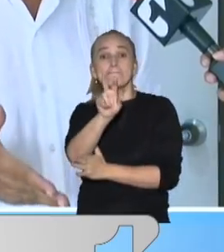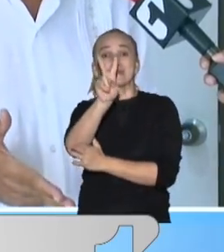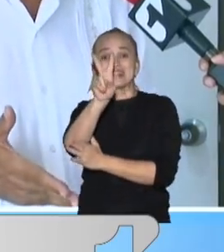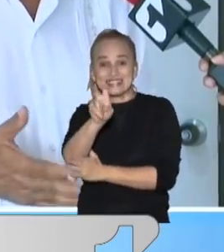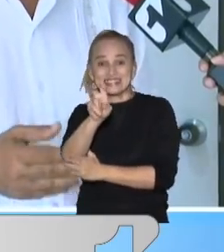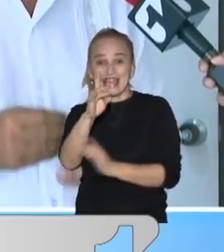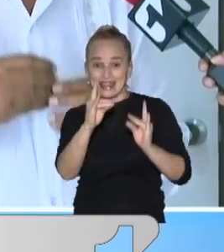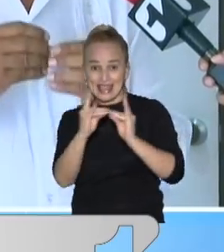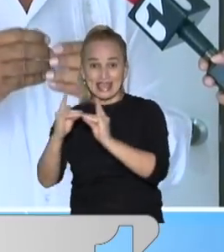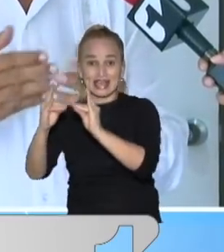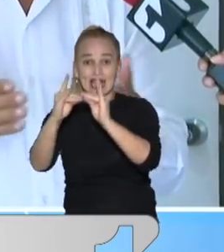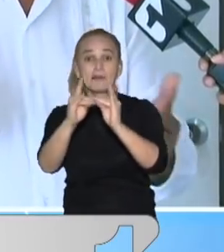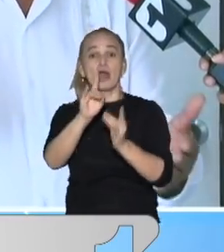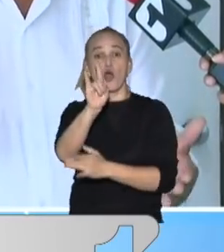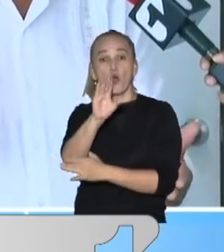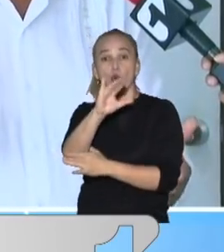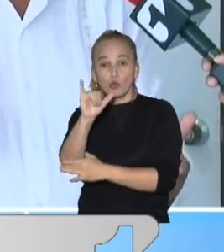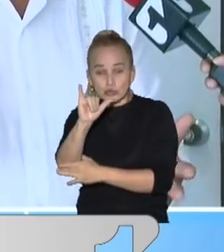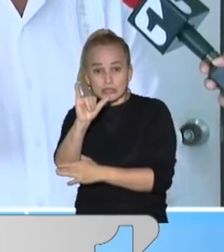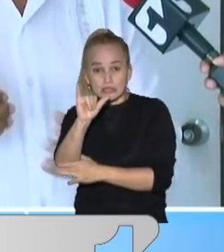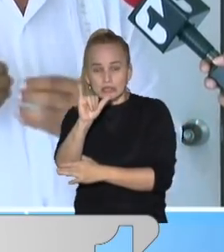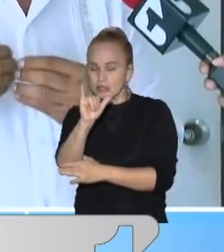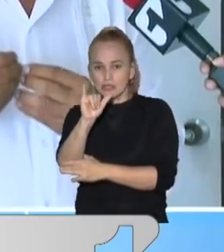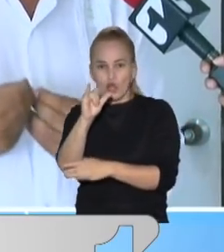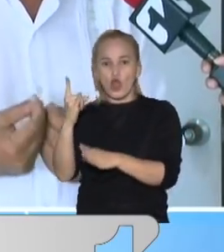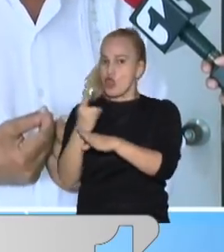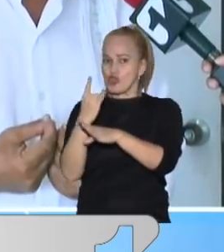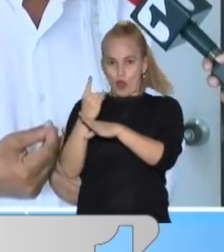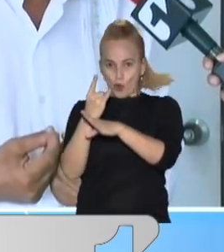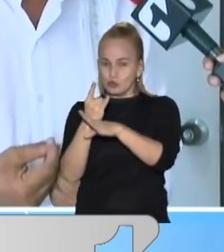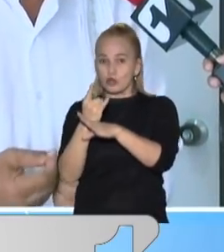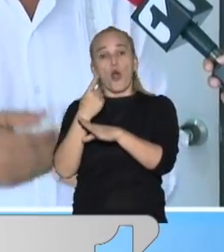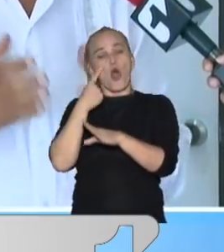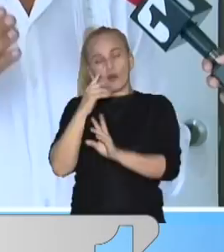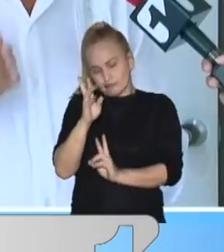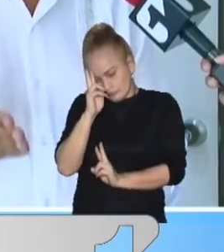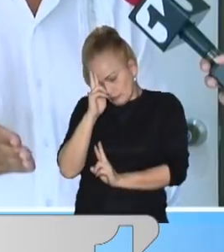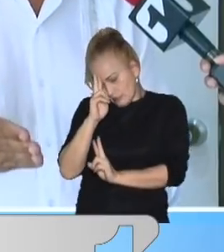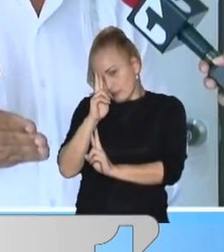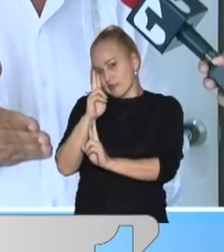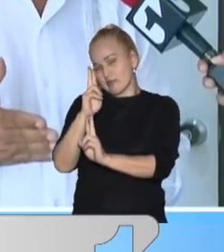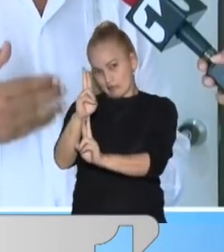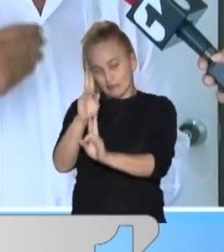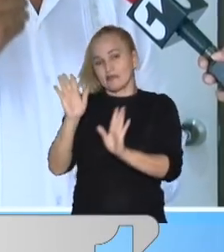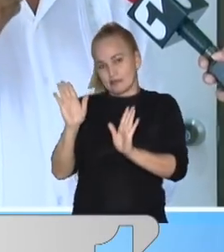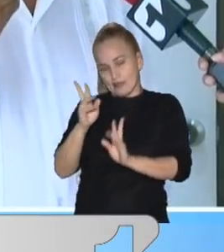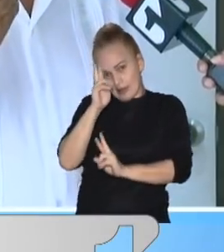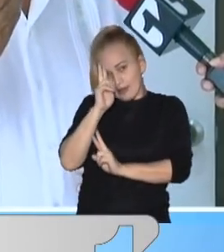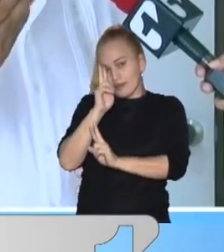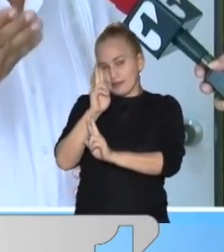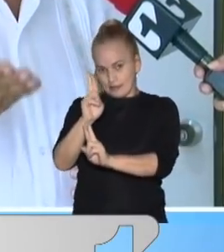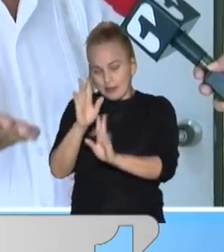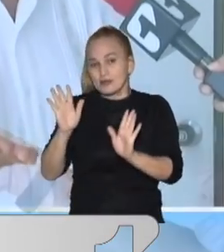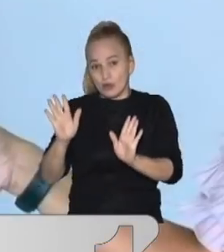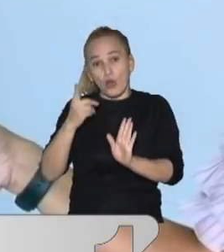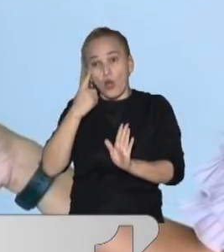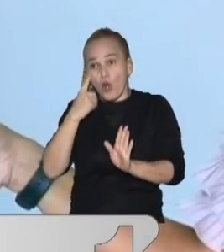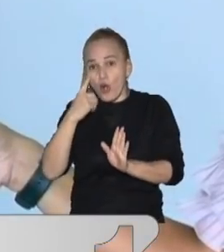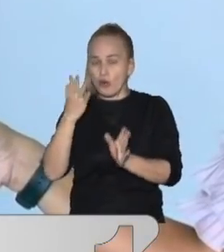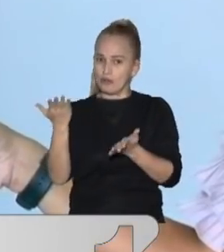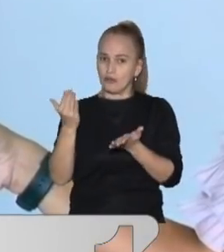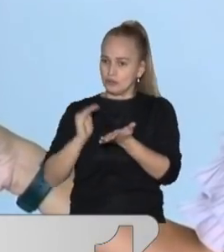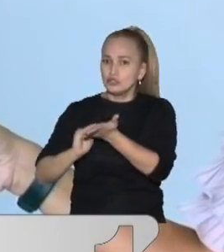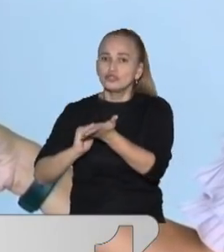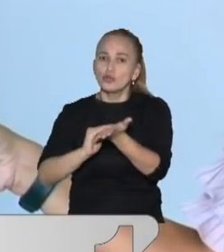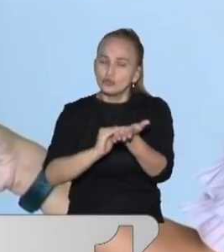camas de cuidados intensivos que salen de uso. Combinamos respetuosamente a los entes de control que se apersonen de estas circunstancias